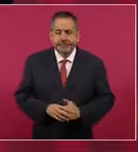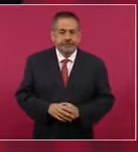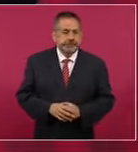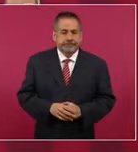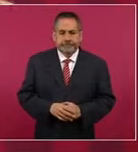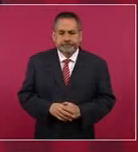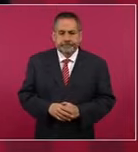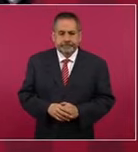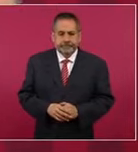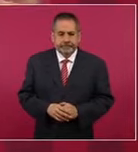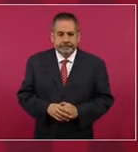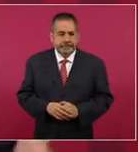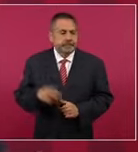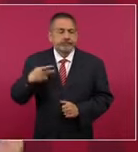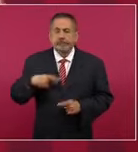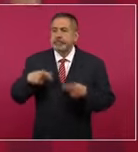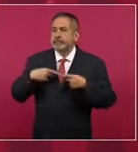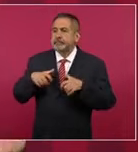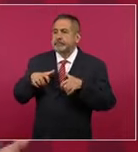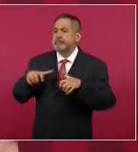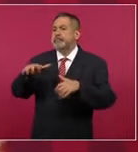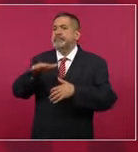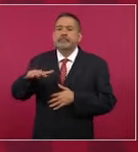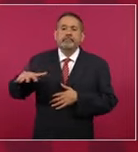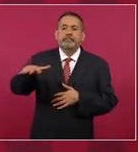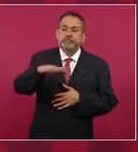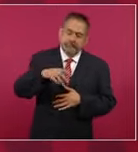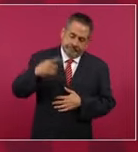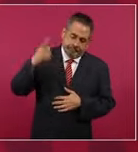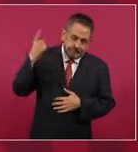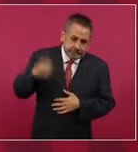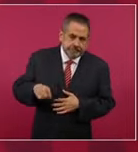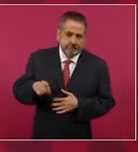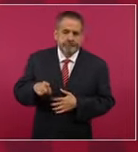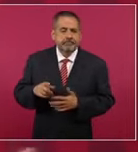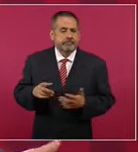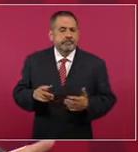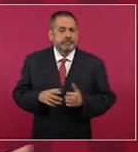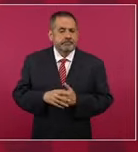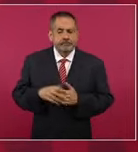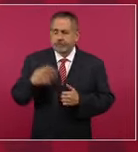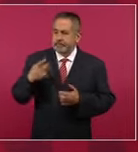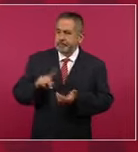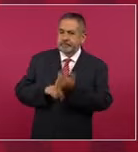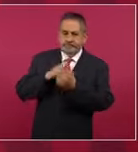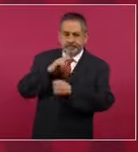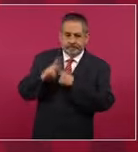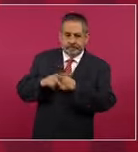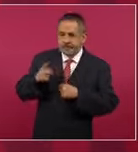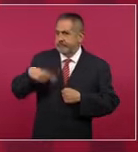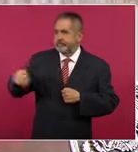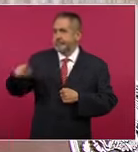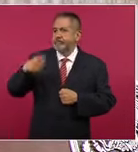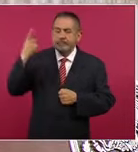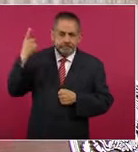ya es el pueblo el que manda en el país.